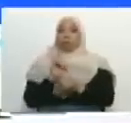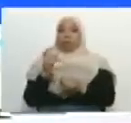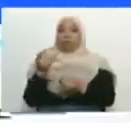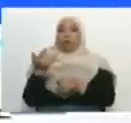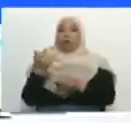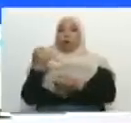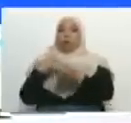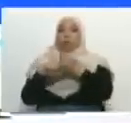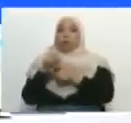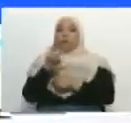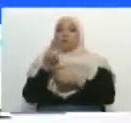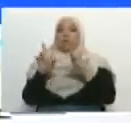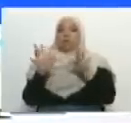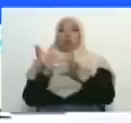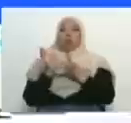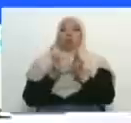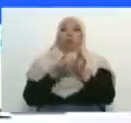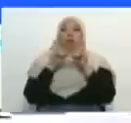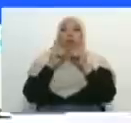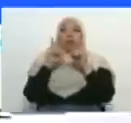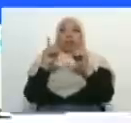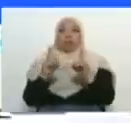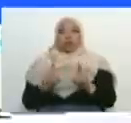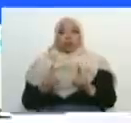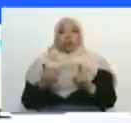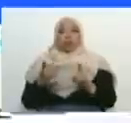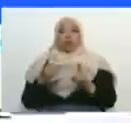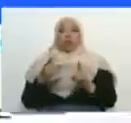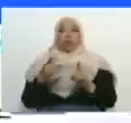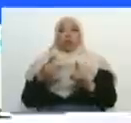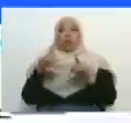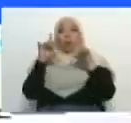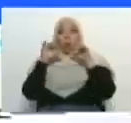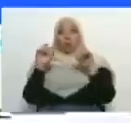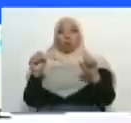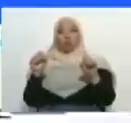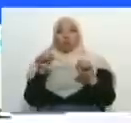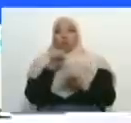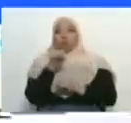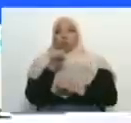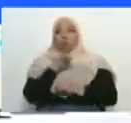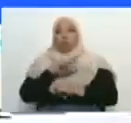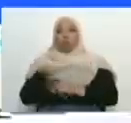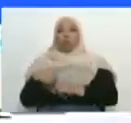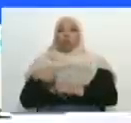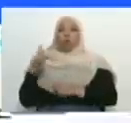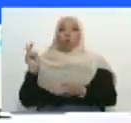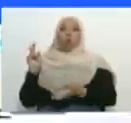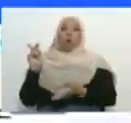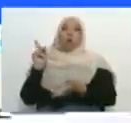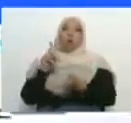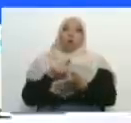27 de febrero designan a un procurador que no había sido